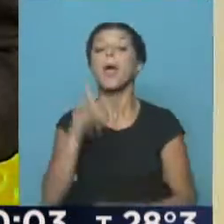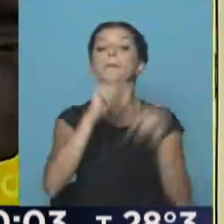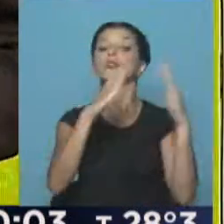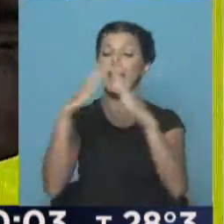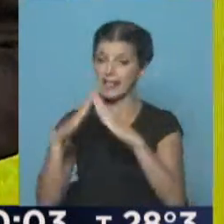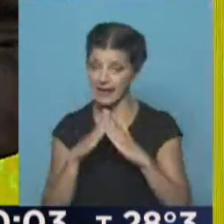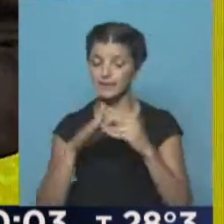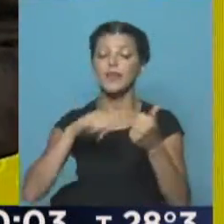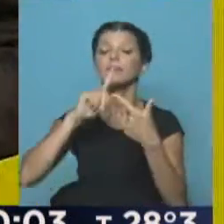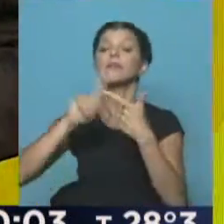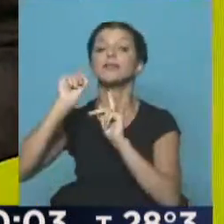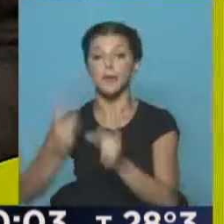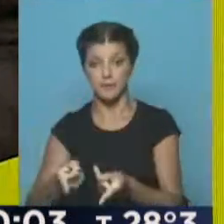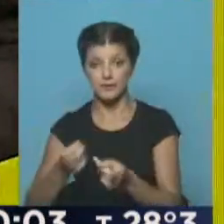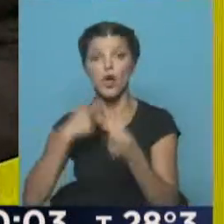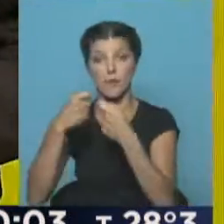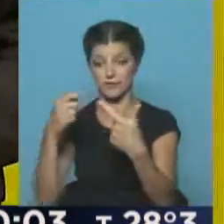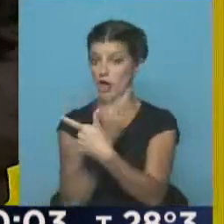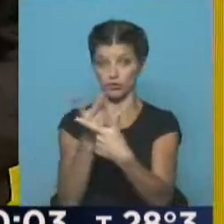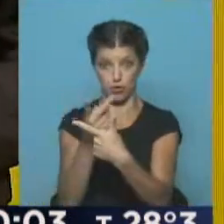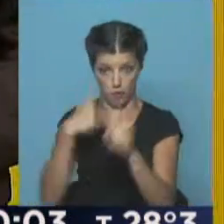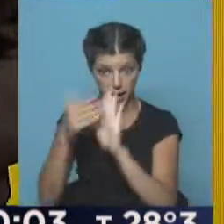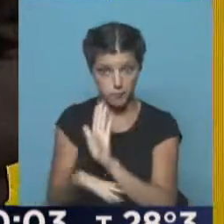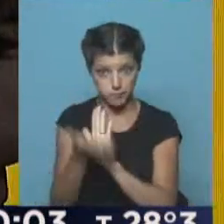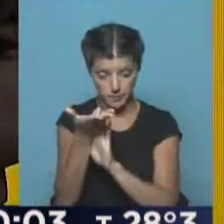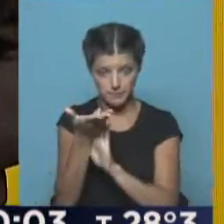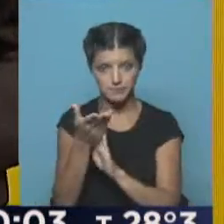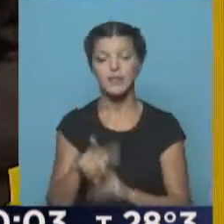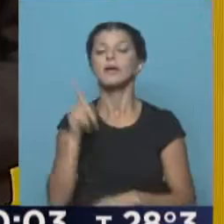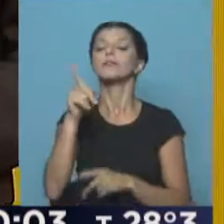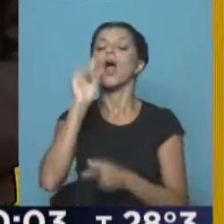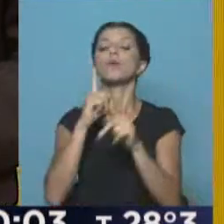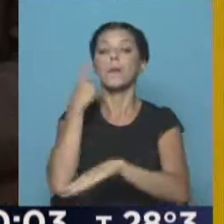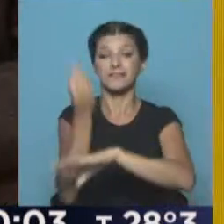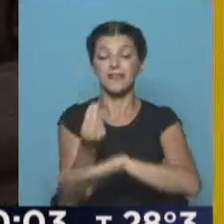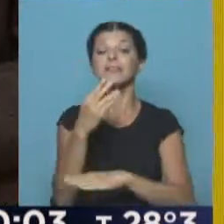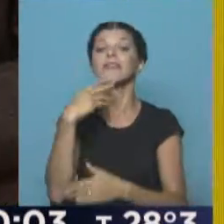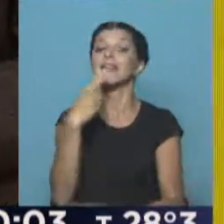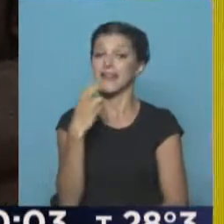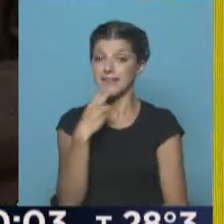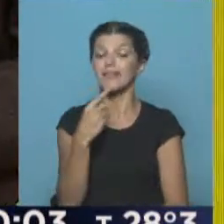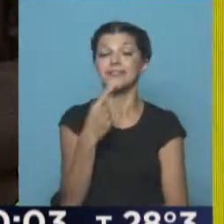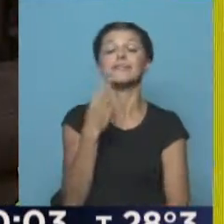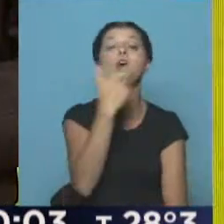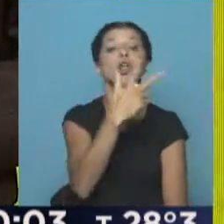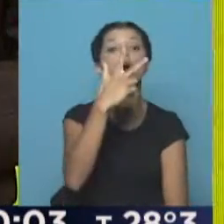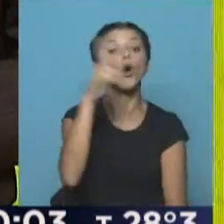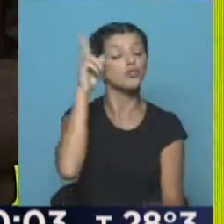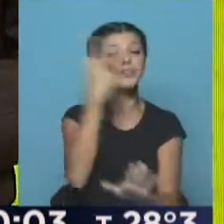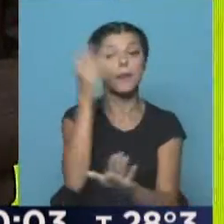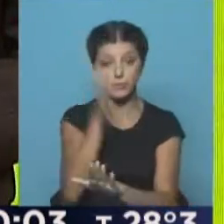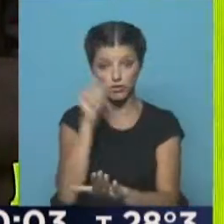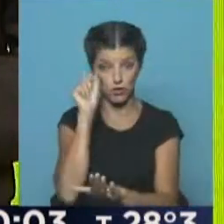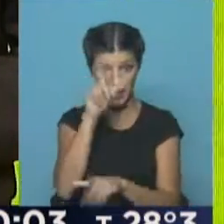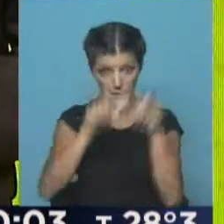y también los comercios los funcionarios del área de energía aseguran que el 83 por ciento de los usuarios va a pagar un poco